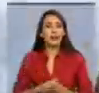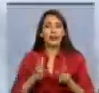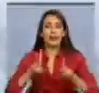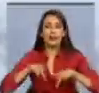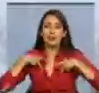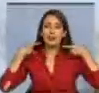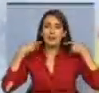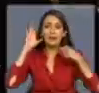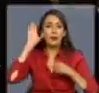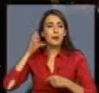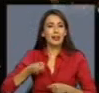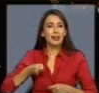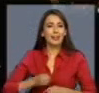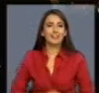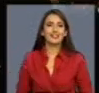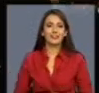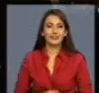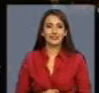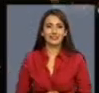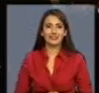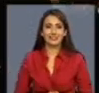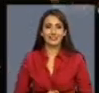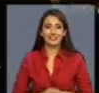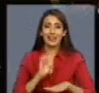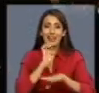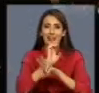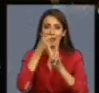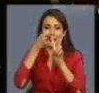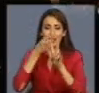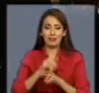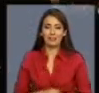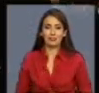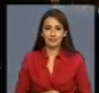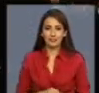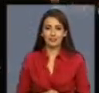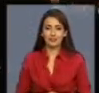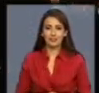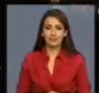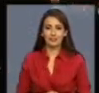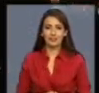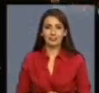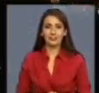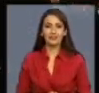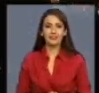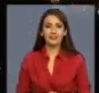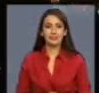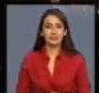Cuenca! César Tacuri Vintimilla, Ecuador TV.